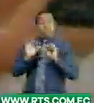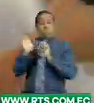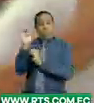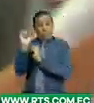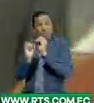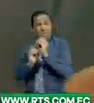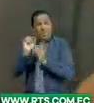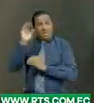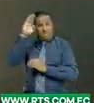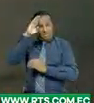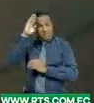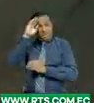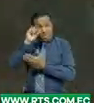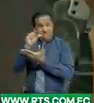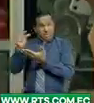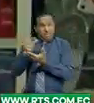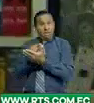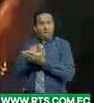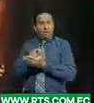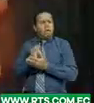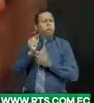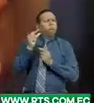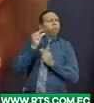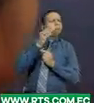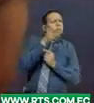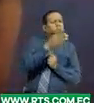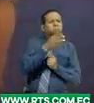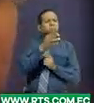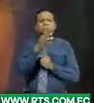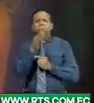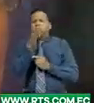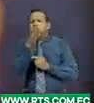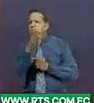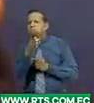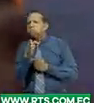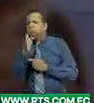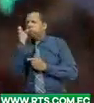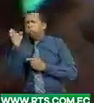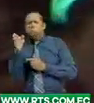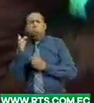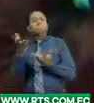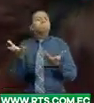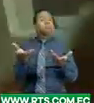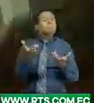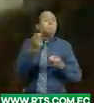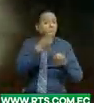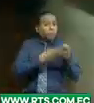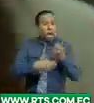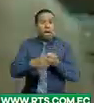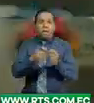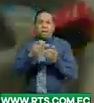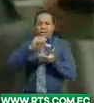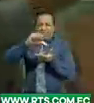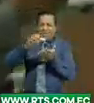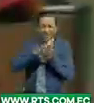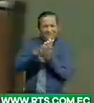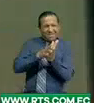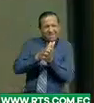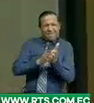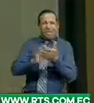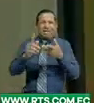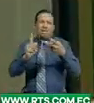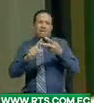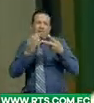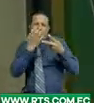del Guayas realiza operativos de control para verificar el abastecimiento de productos como alcohol, mascarillas y vitamina